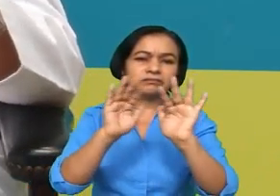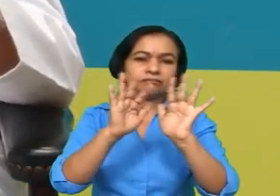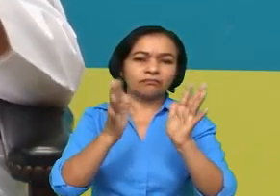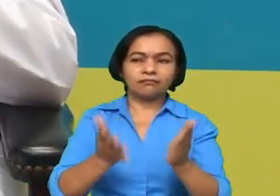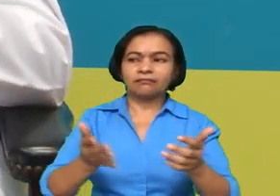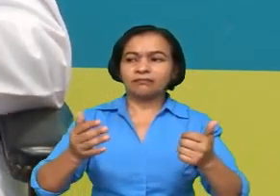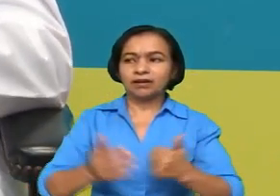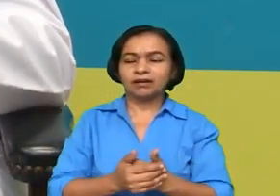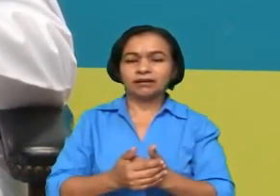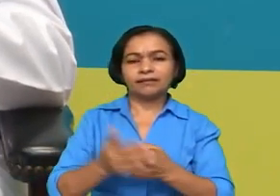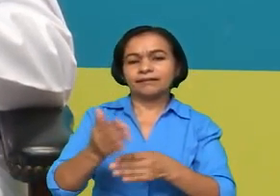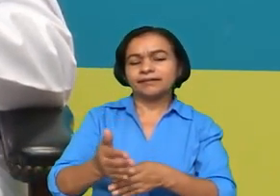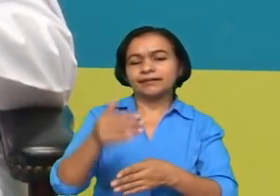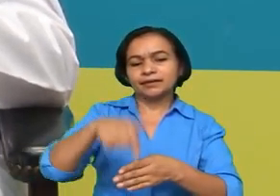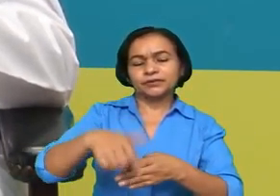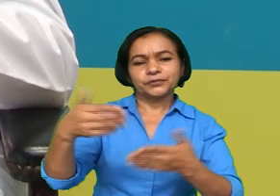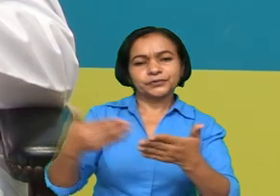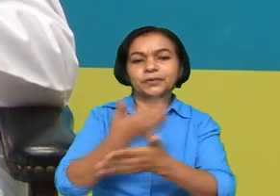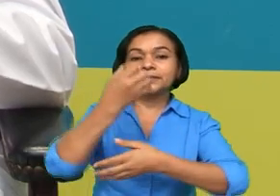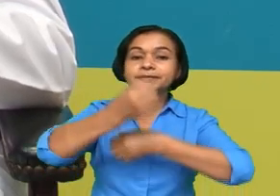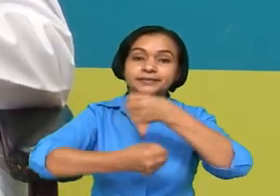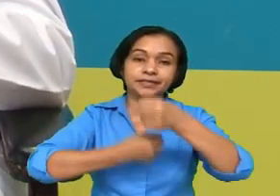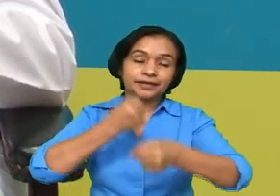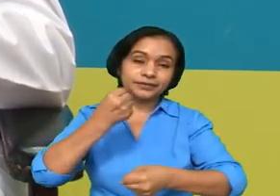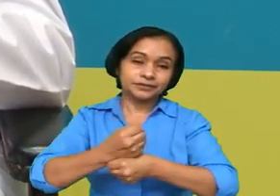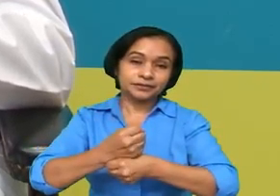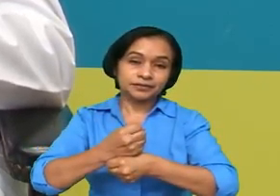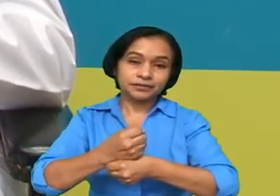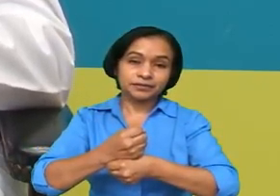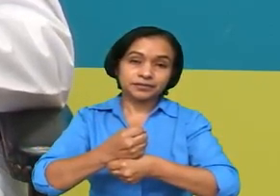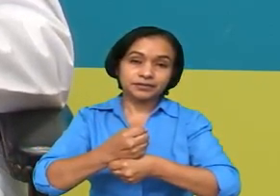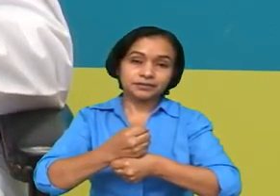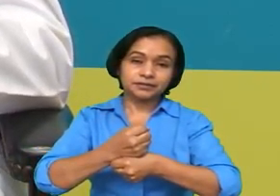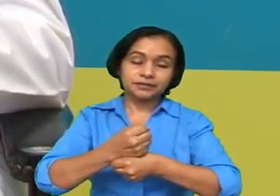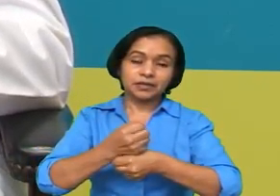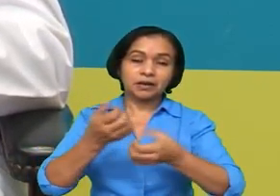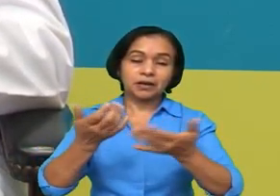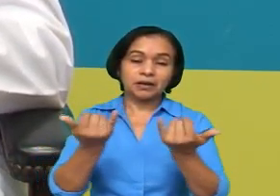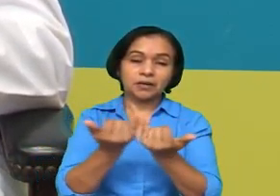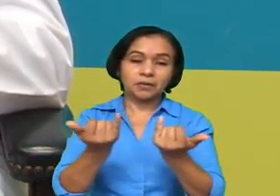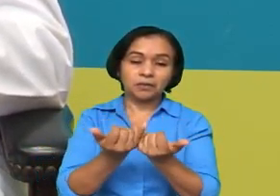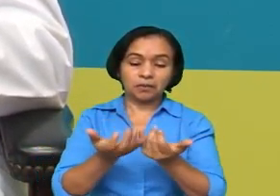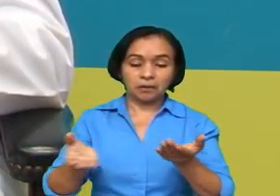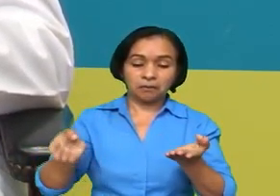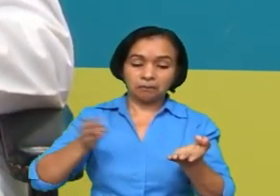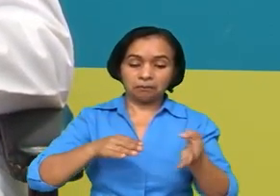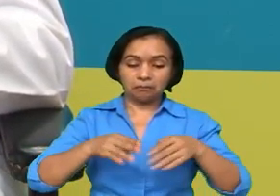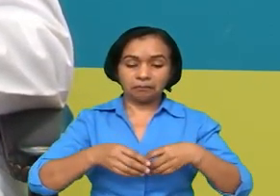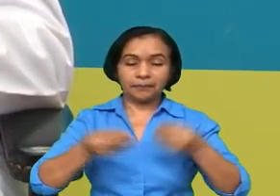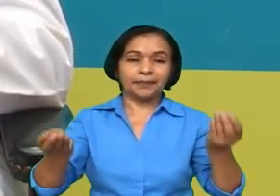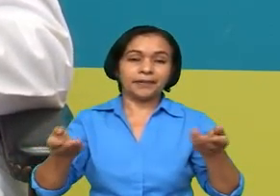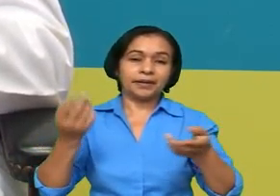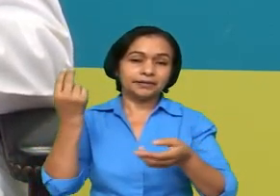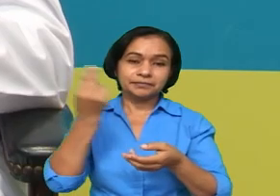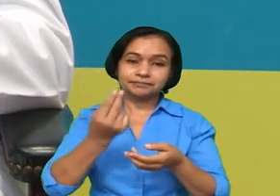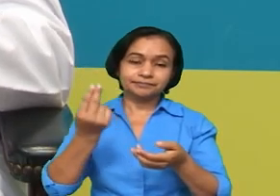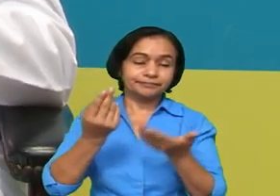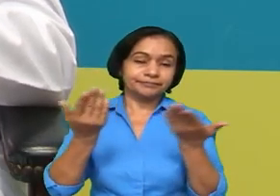En tiempos recientes, utilizar lo que es el pañal desechable, ¿ya?